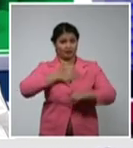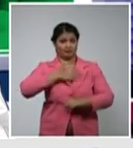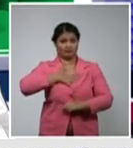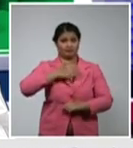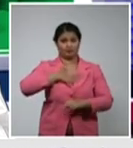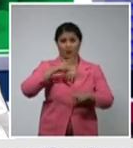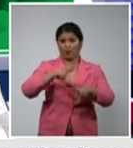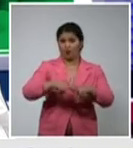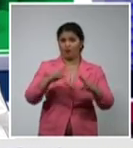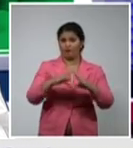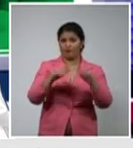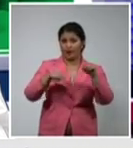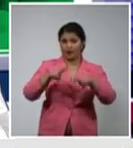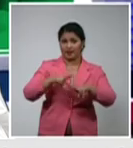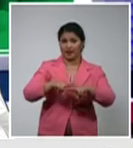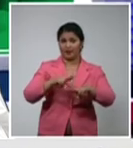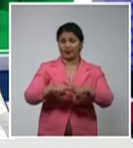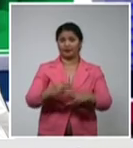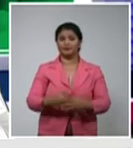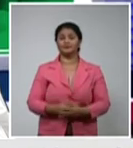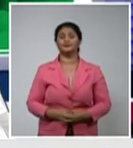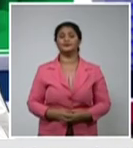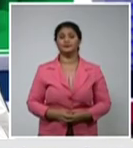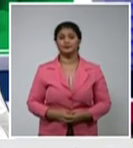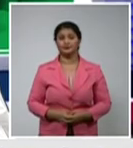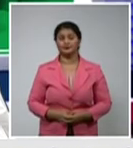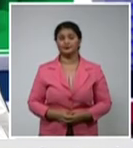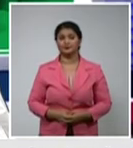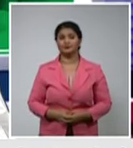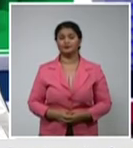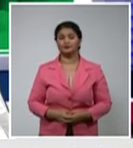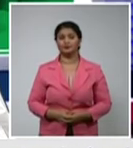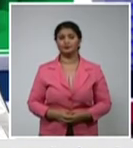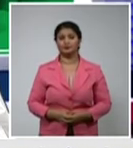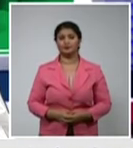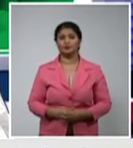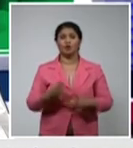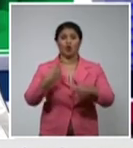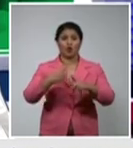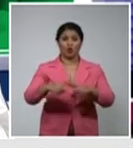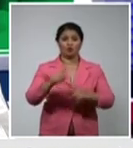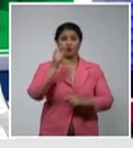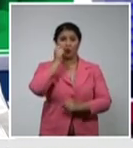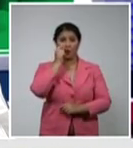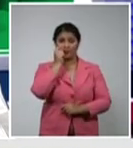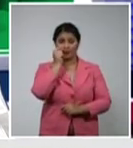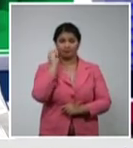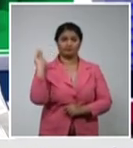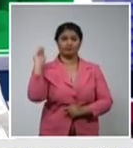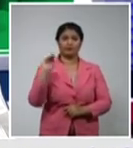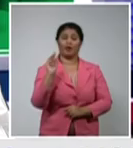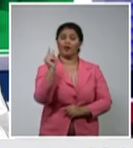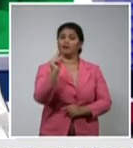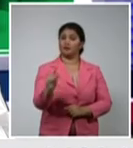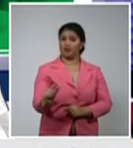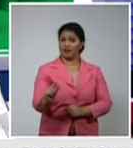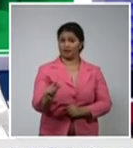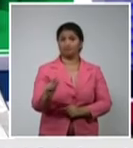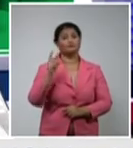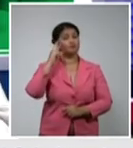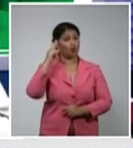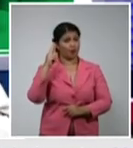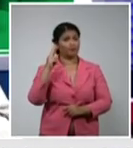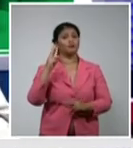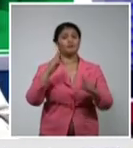un belga también autóctono de aquí de La Habana y un italiano igualmente autóctono de aquí de